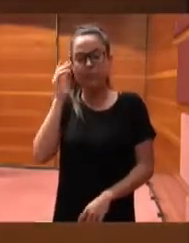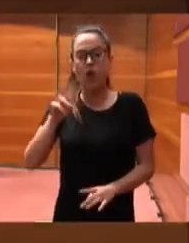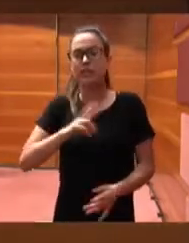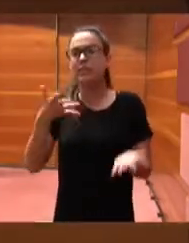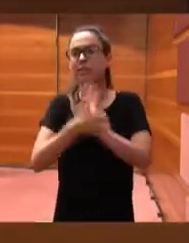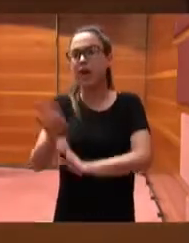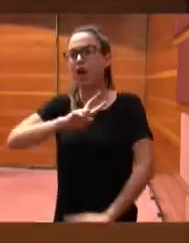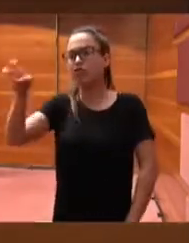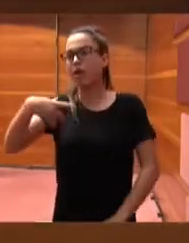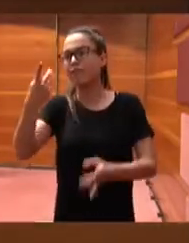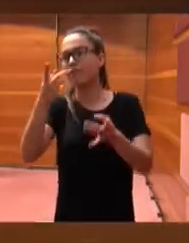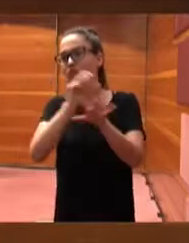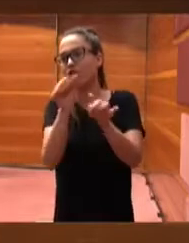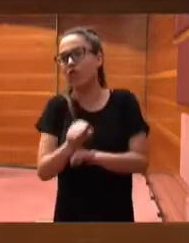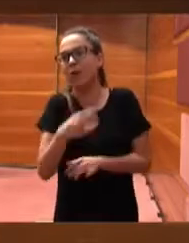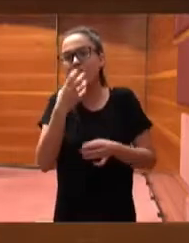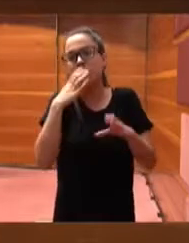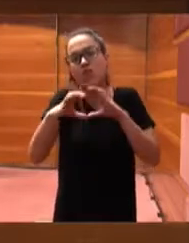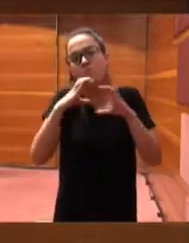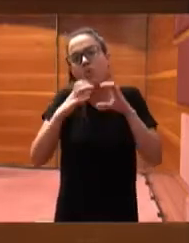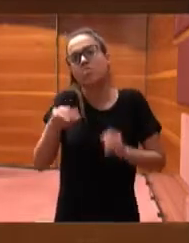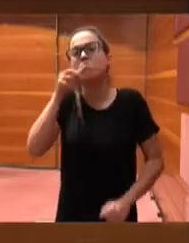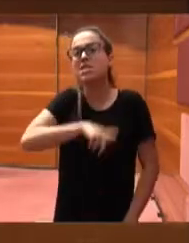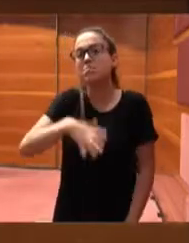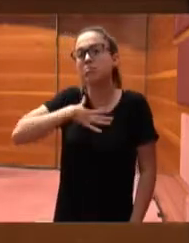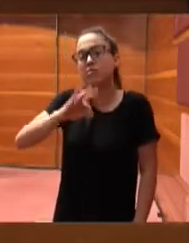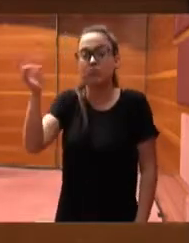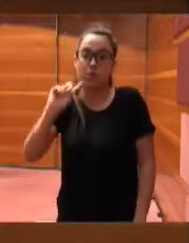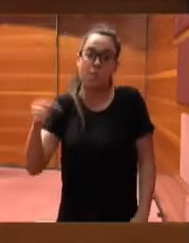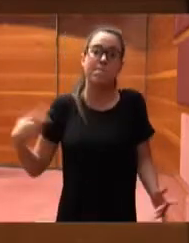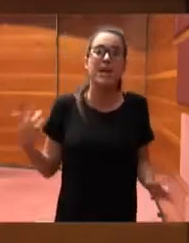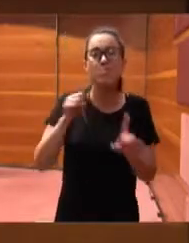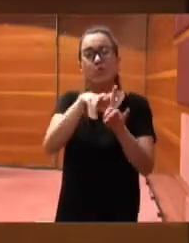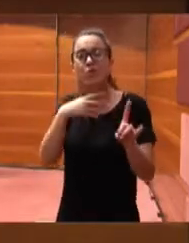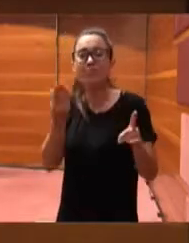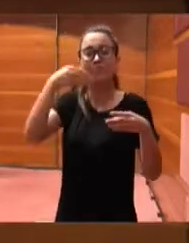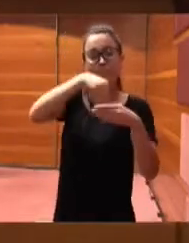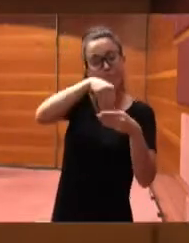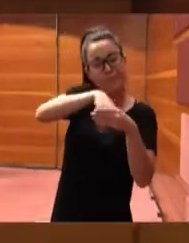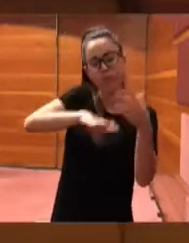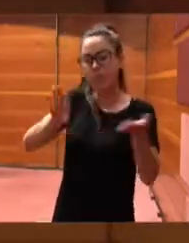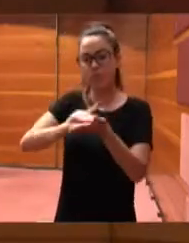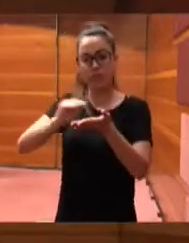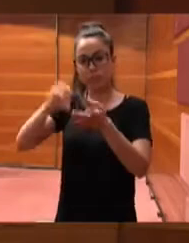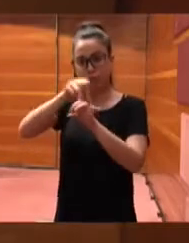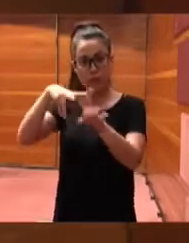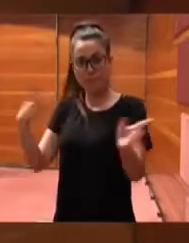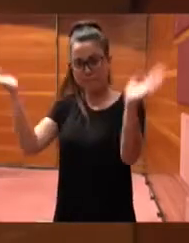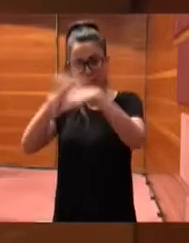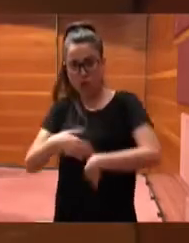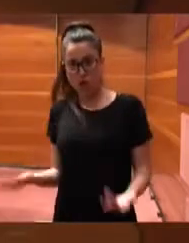o de forma consciente, sino porque es su punto de vista. Entonces, los puntos de vista son totalmente